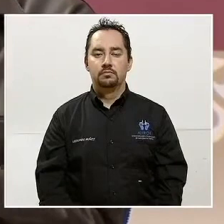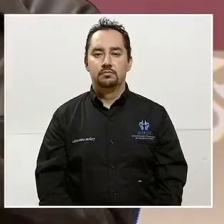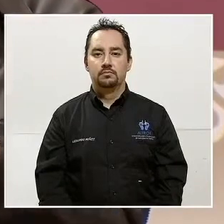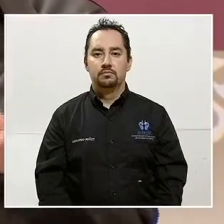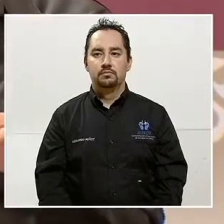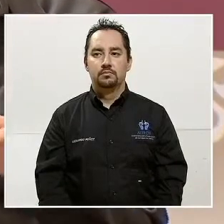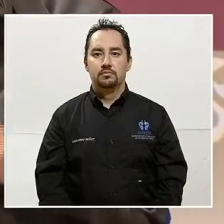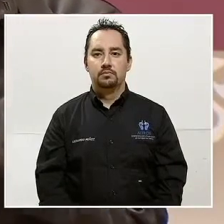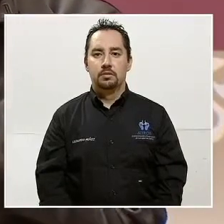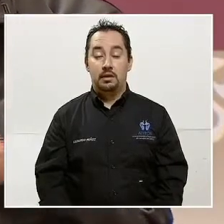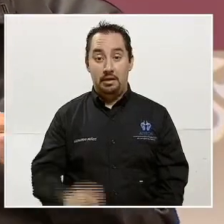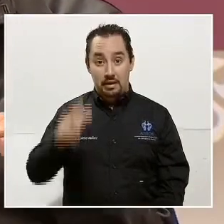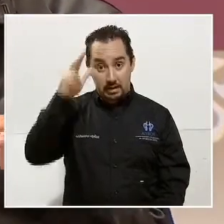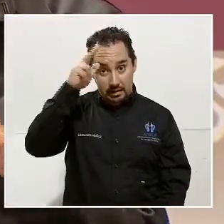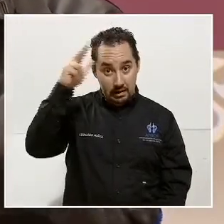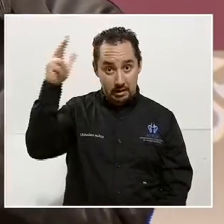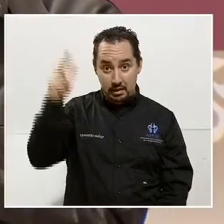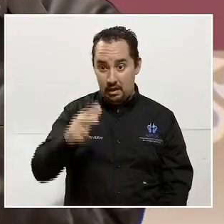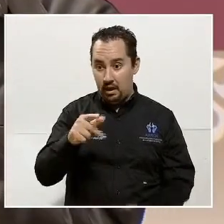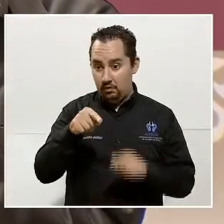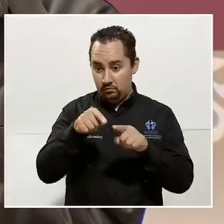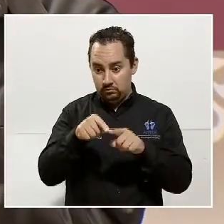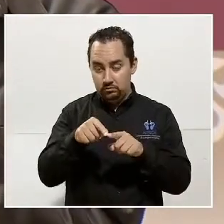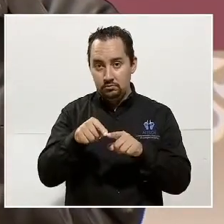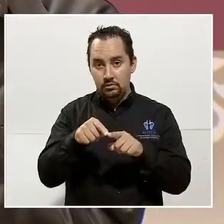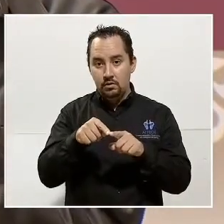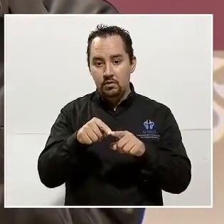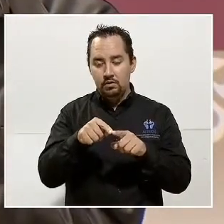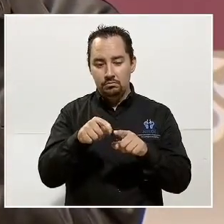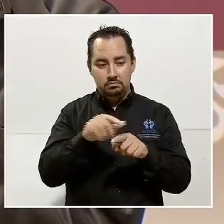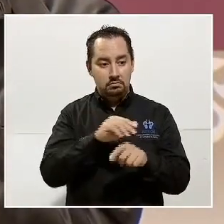siguió imperando el mismo régimen